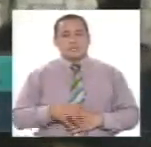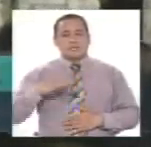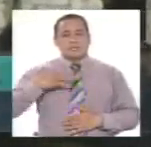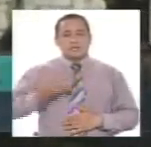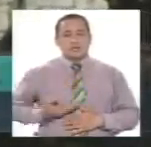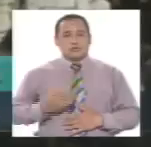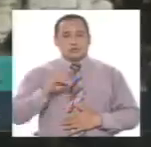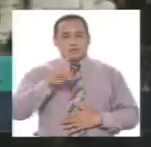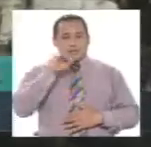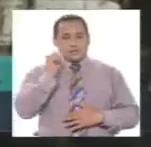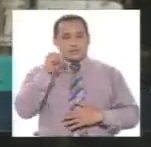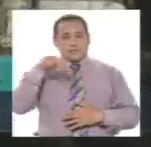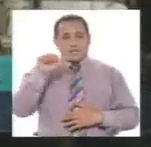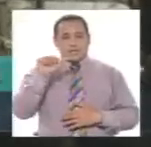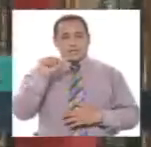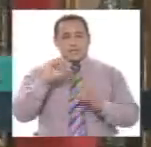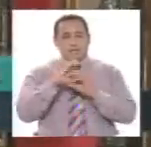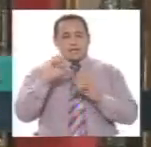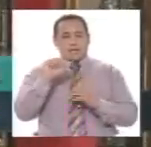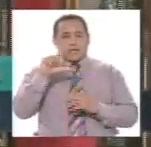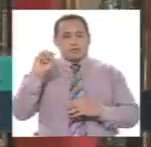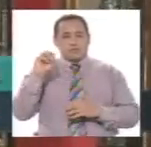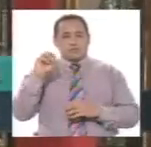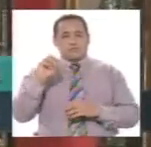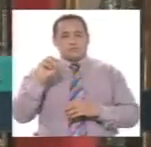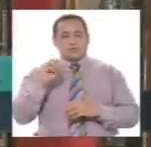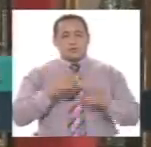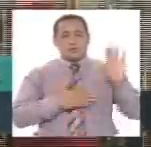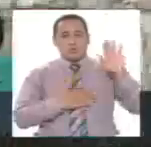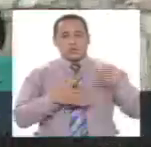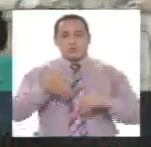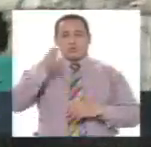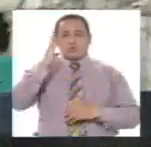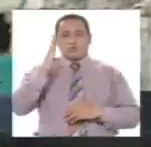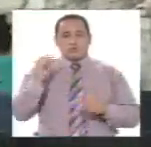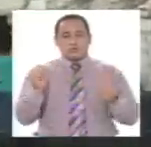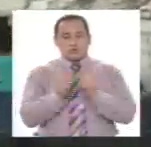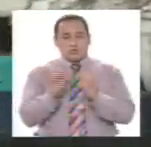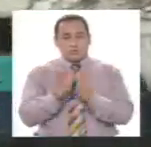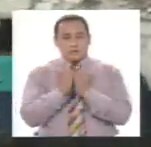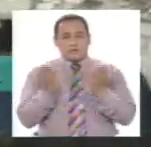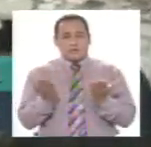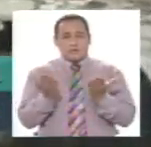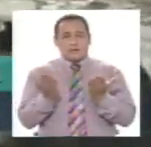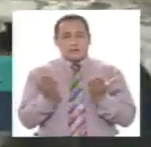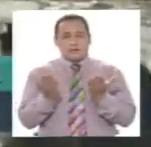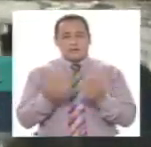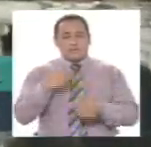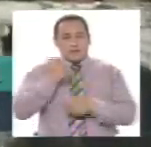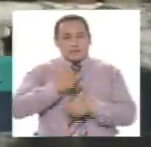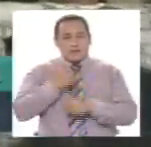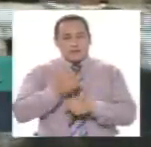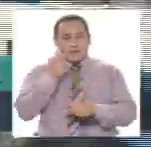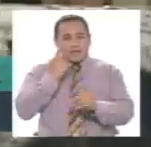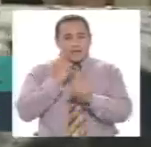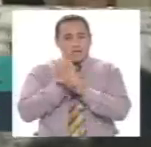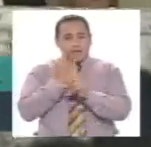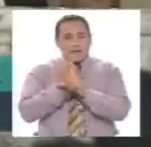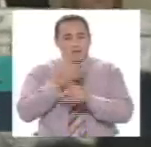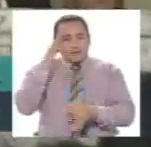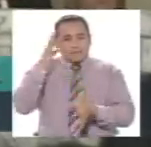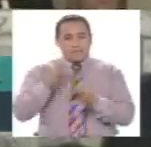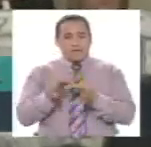Señora Diana Álvarez Calderón Gallo, juráis por Dios y estos santos evangelios desempeñar leal y